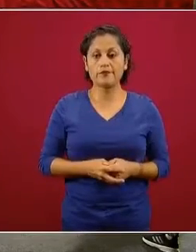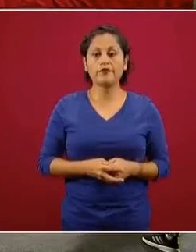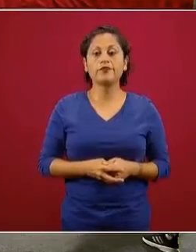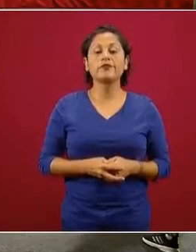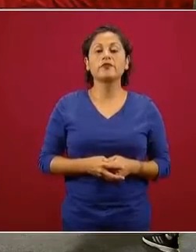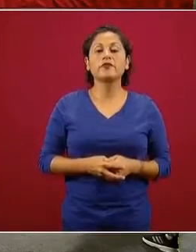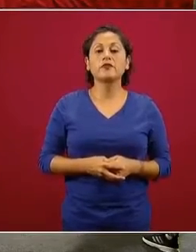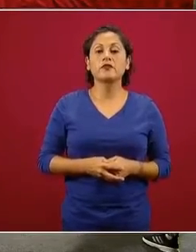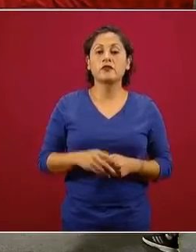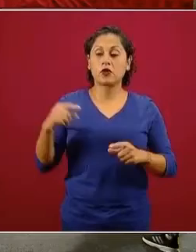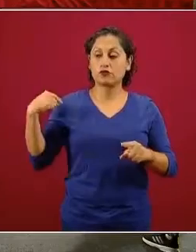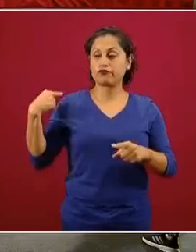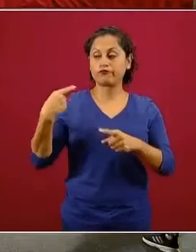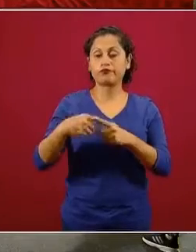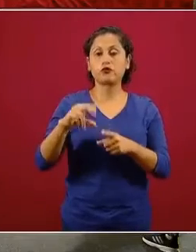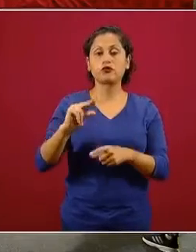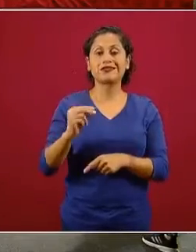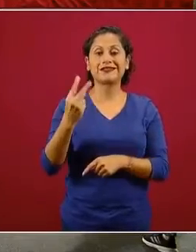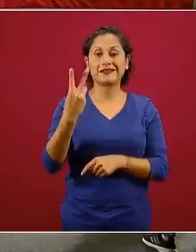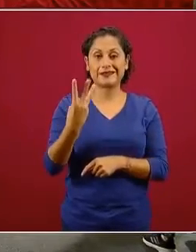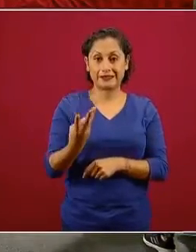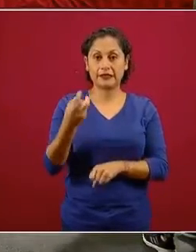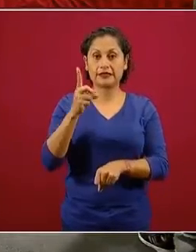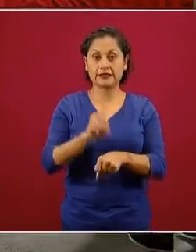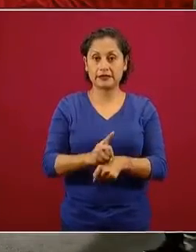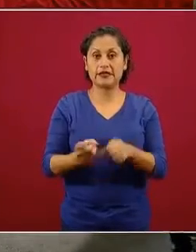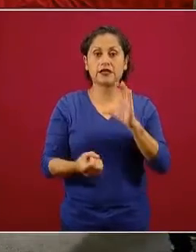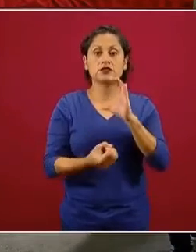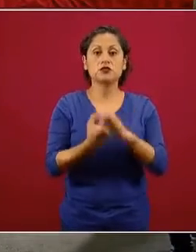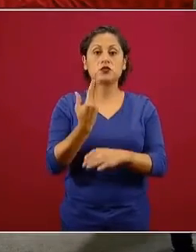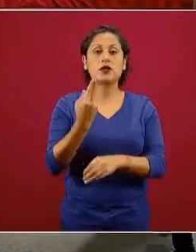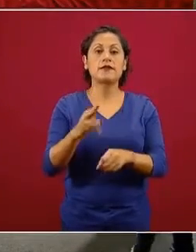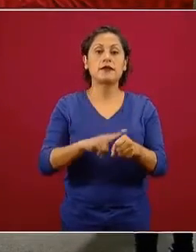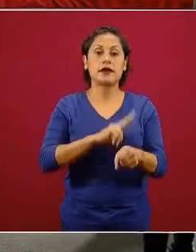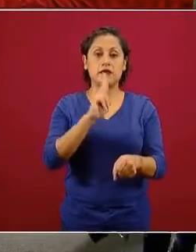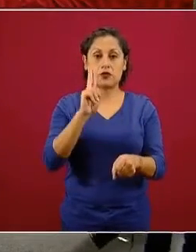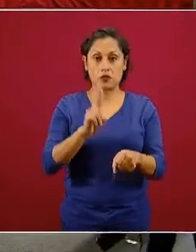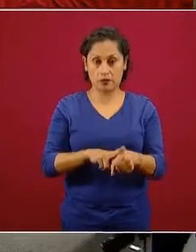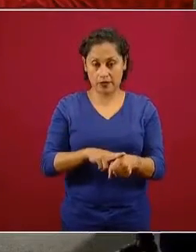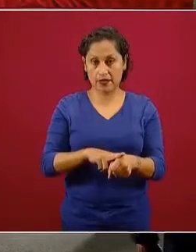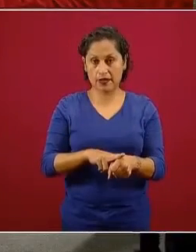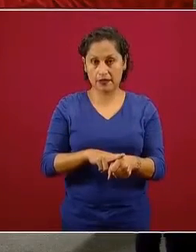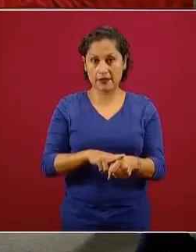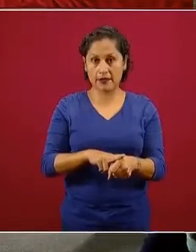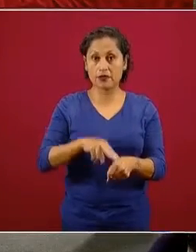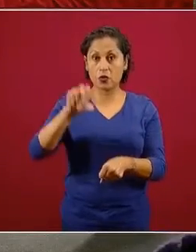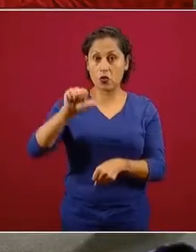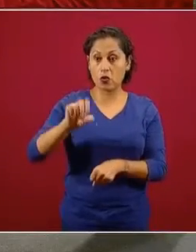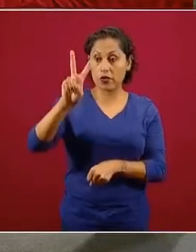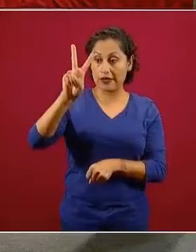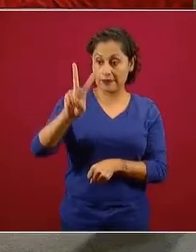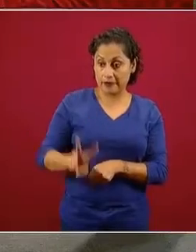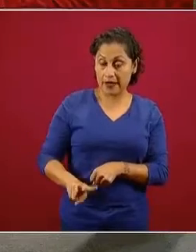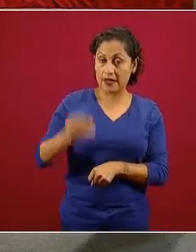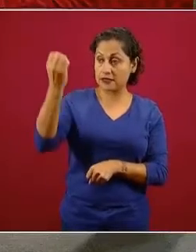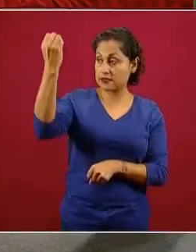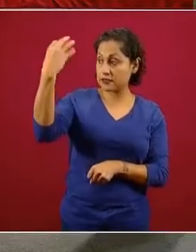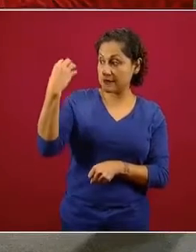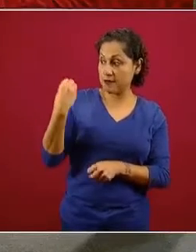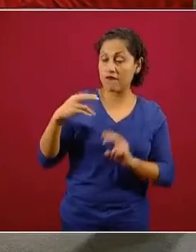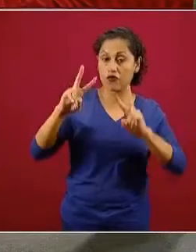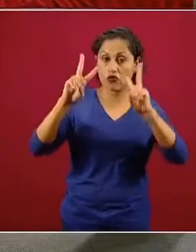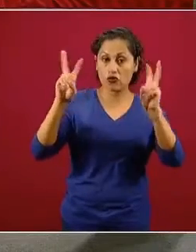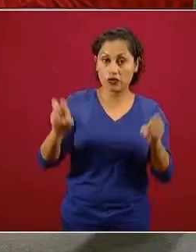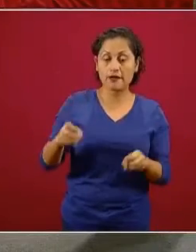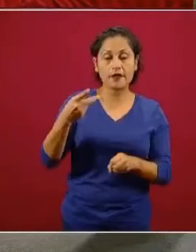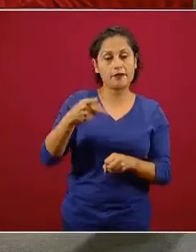83 días del proceso de nueva normalidad. Hoy es viernes, pero no vamos a hablar hoy de semáforo. Recuerden que el semáforo se